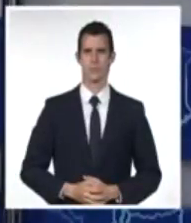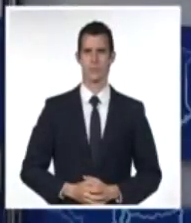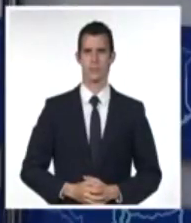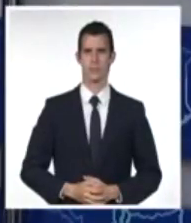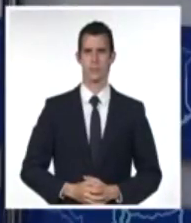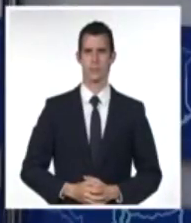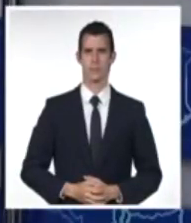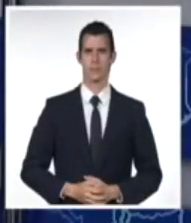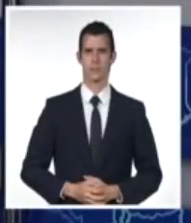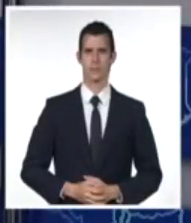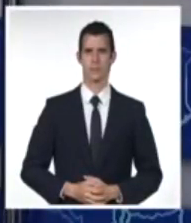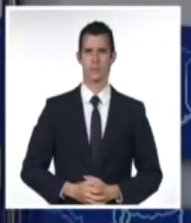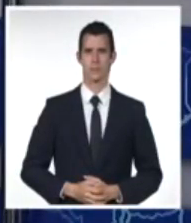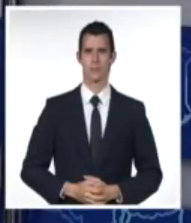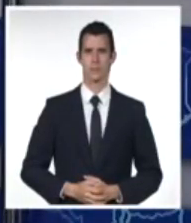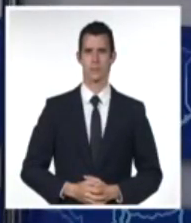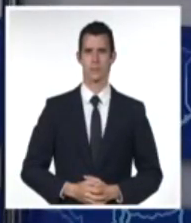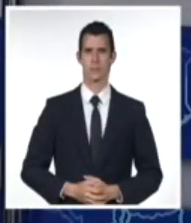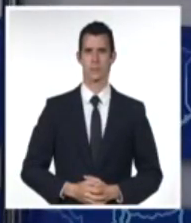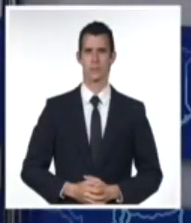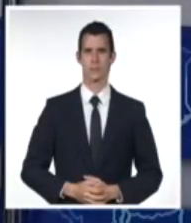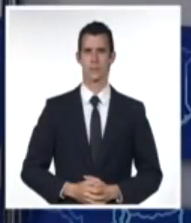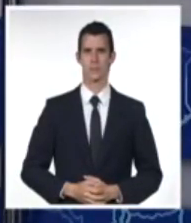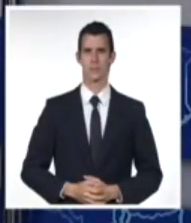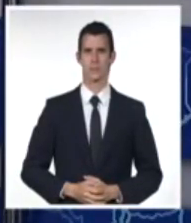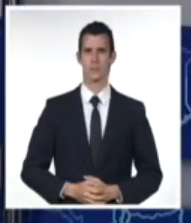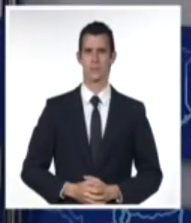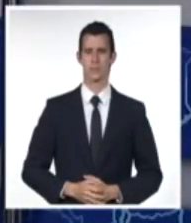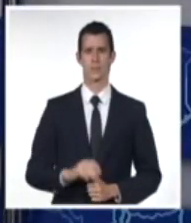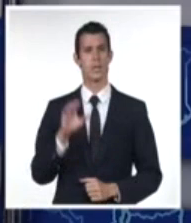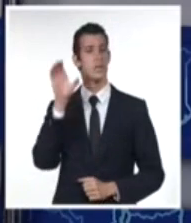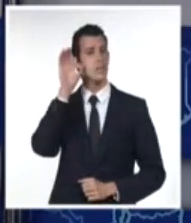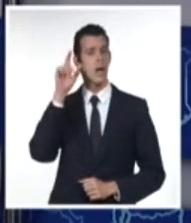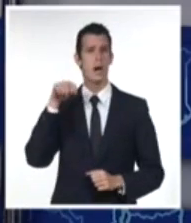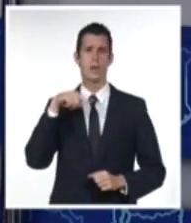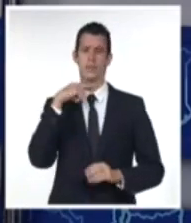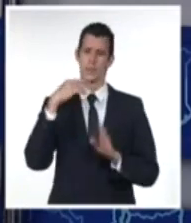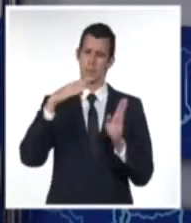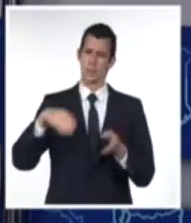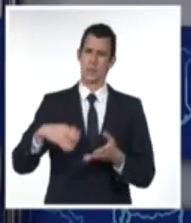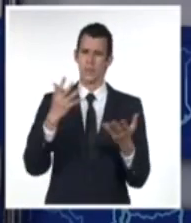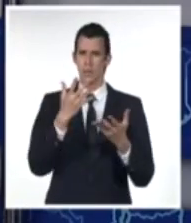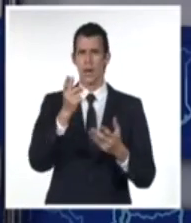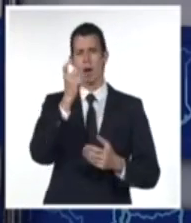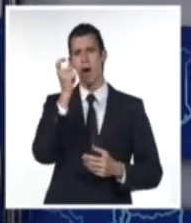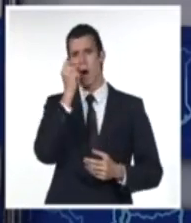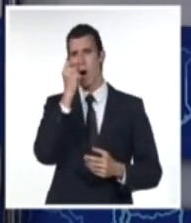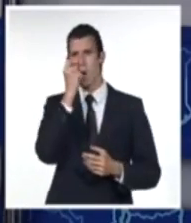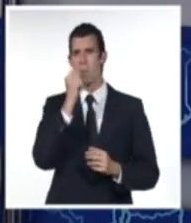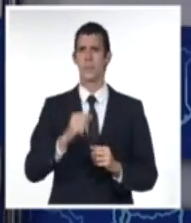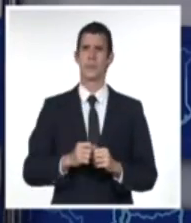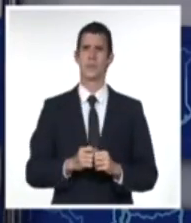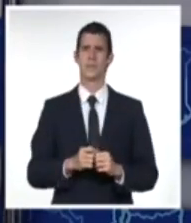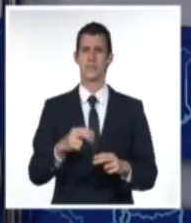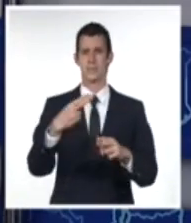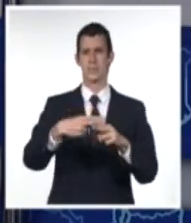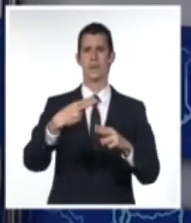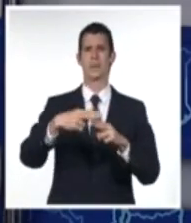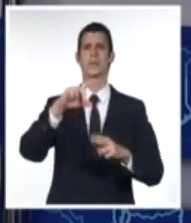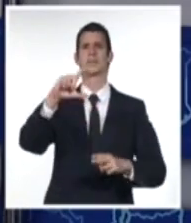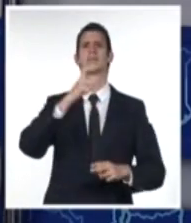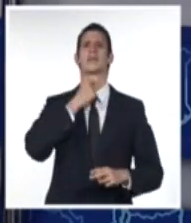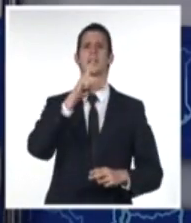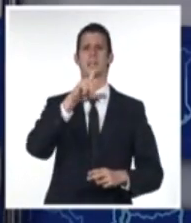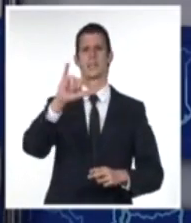Y hoy conocimos con dolor el fallecimiento del Premio Nacional de Cultura Comunitaria Cecilio Avilés Montalvo.